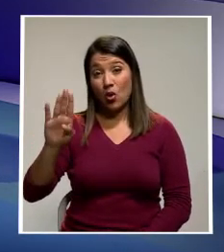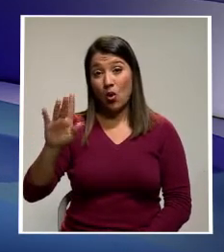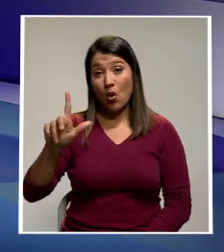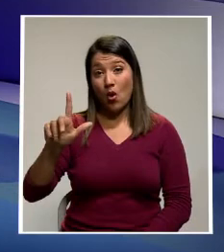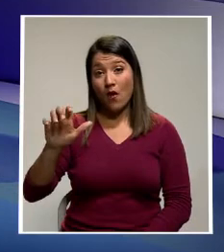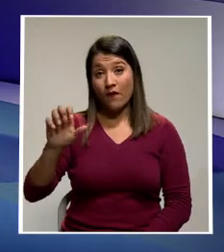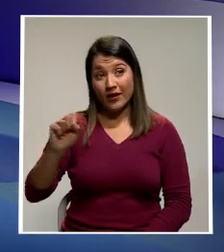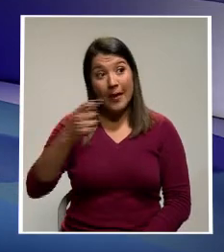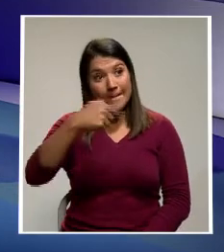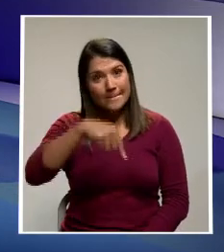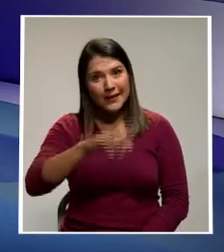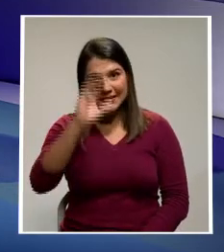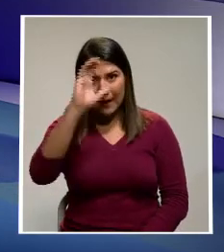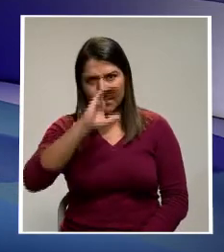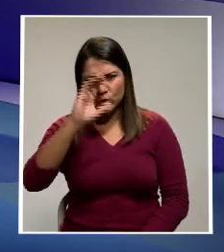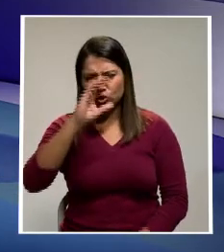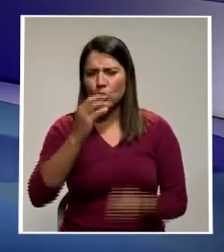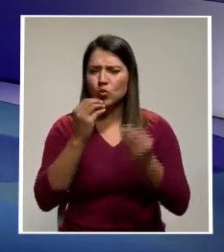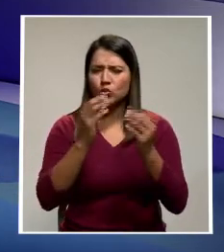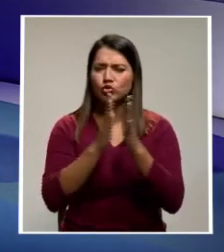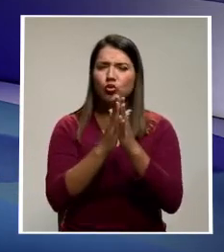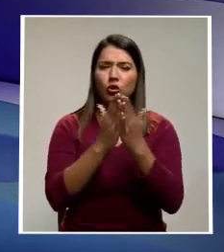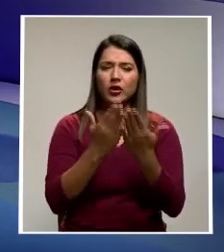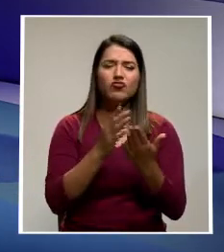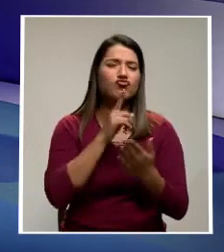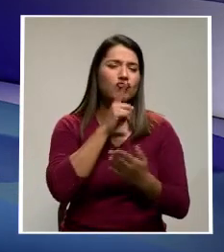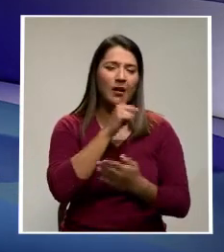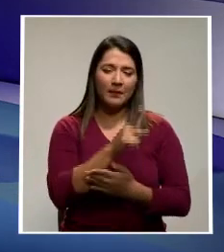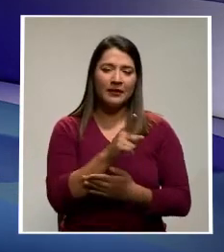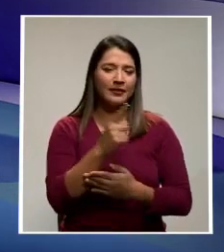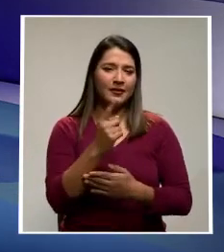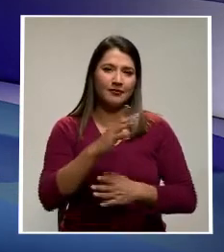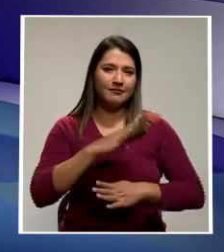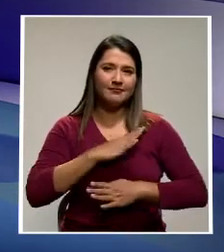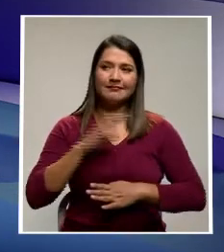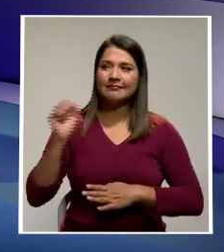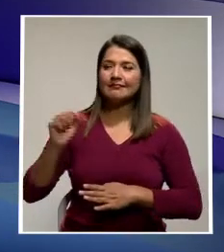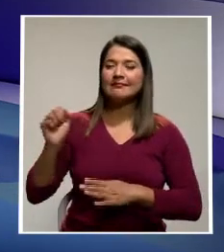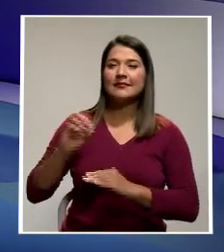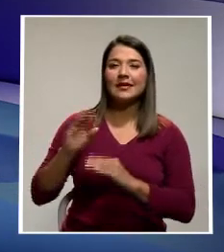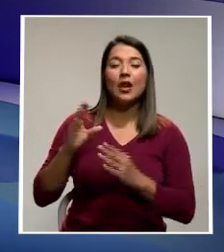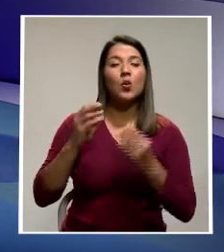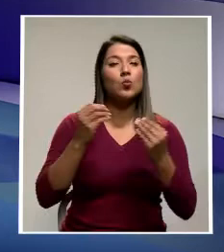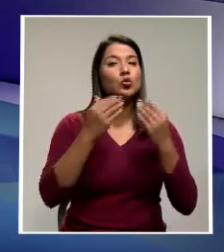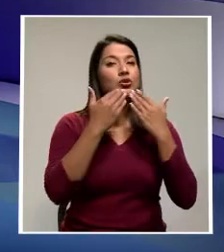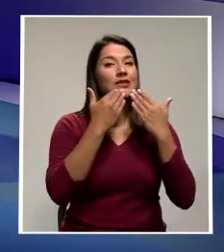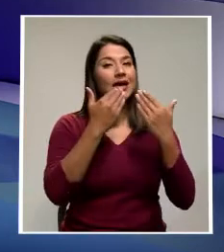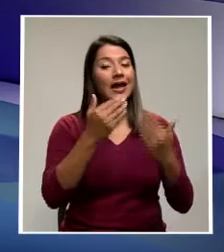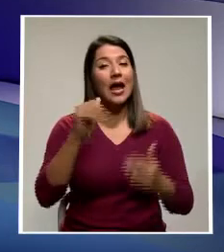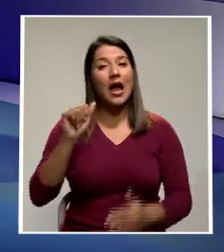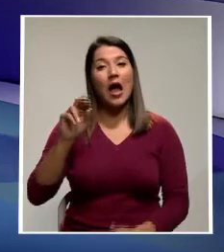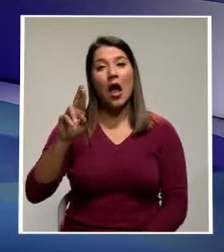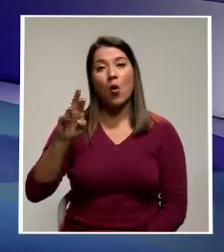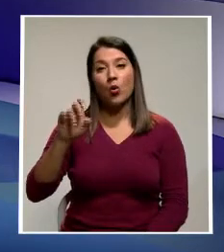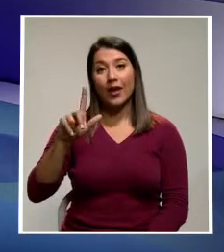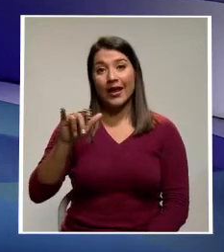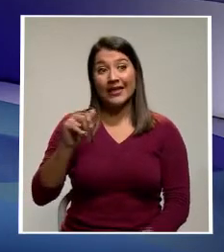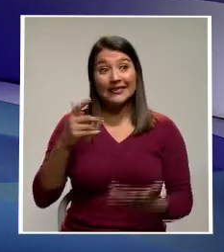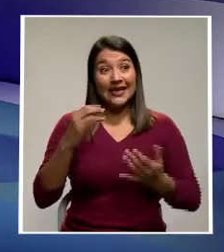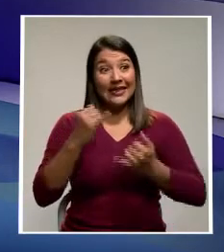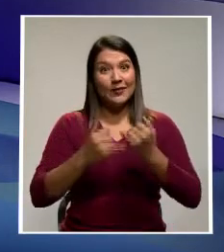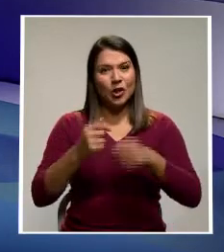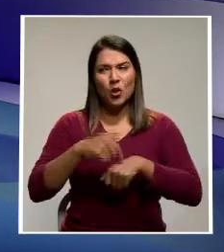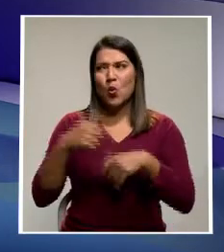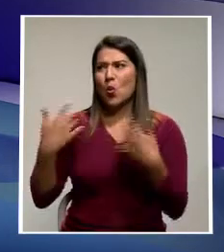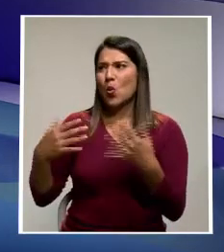disponible. No se va a defraudar para nada. Sí. Muchísimas gracias, Aurelia. Se nos fue el